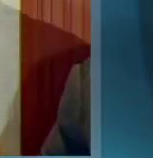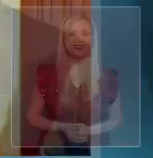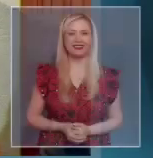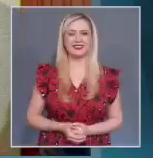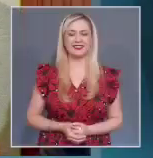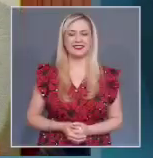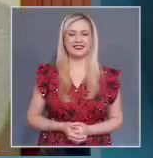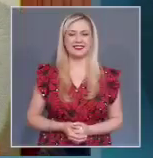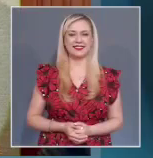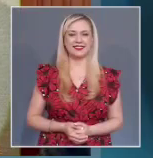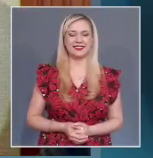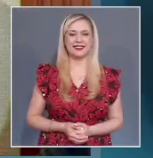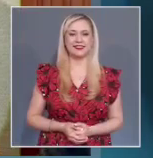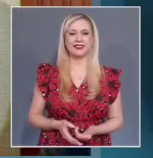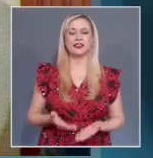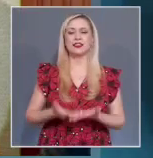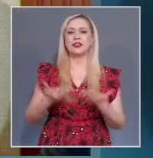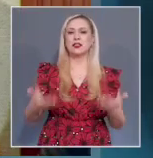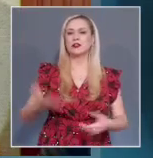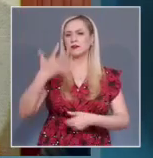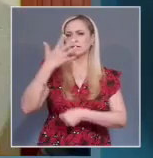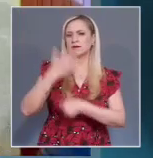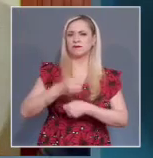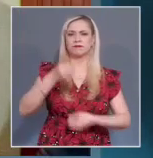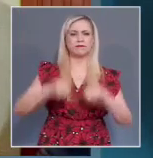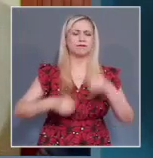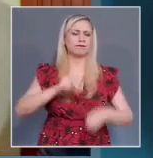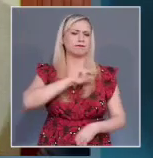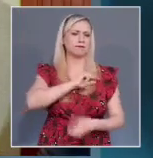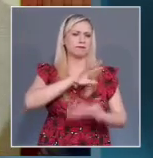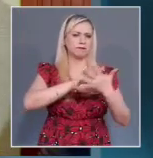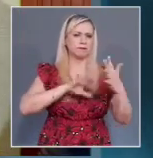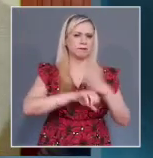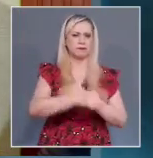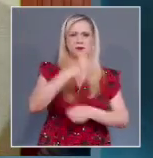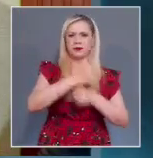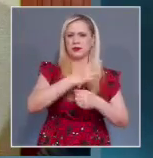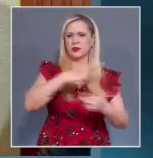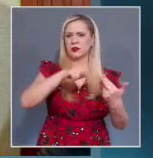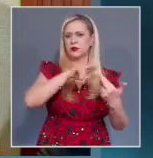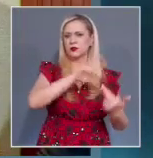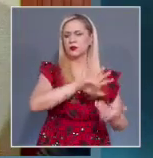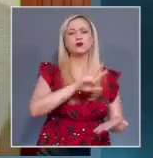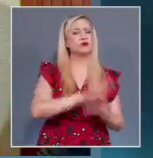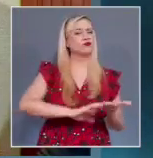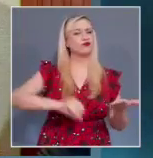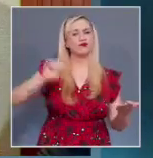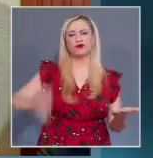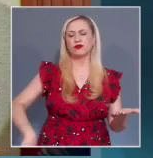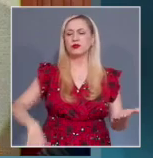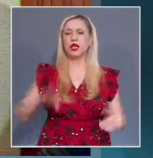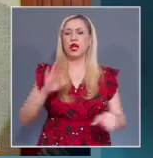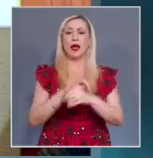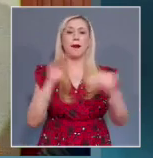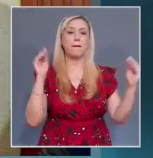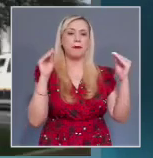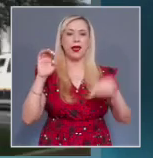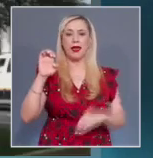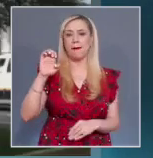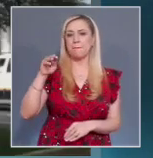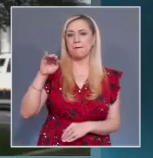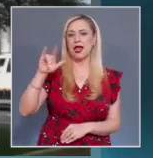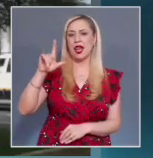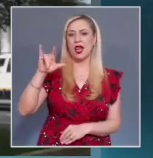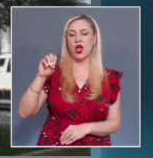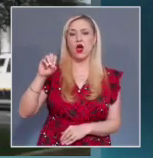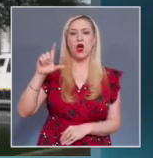El quinto tribunal colegiado en materia penal del primer circuito desechó el amparo interpuesto por Emilio N., exdirector de Pemex, contra